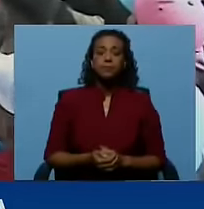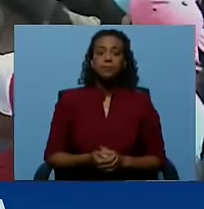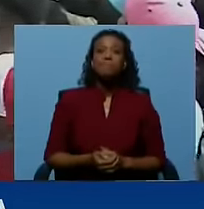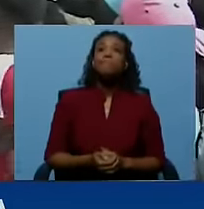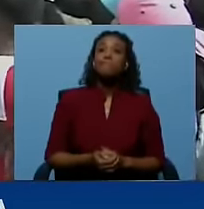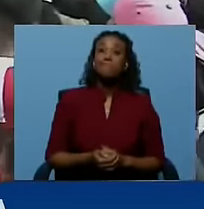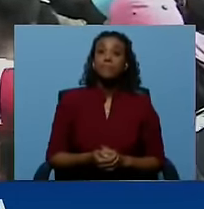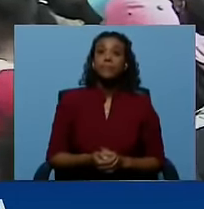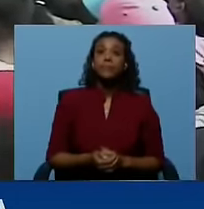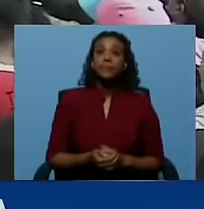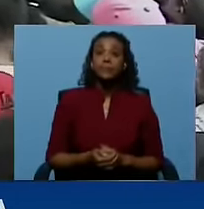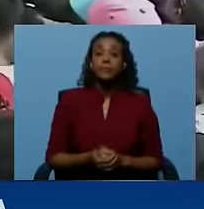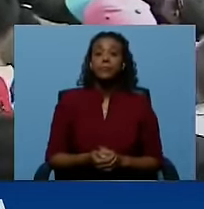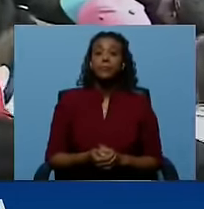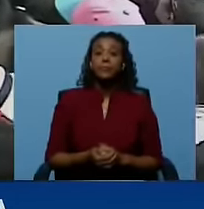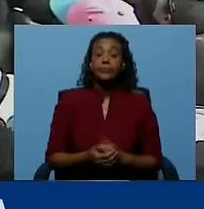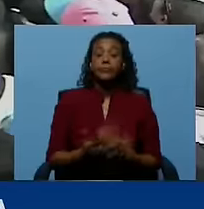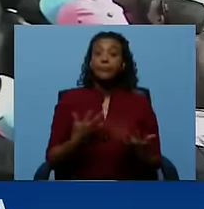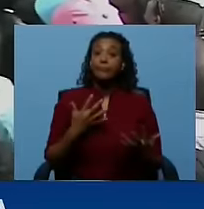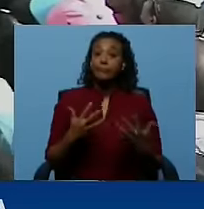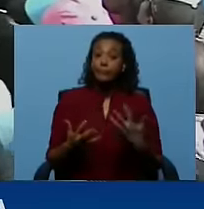Para que